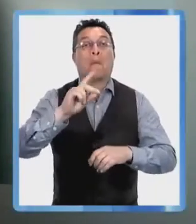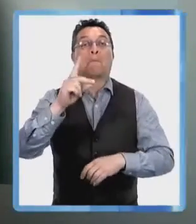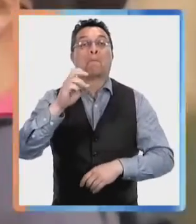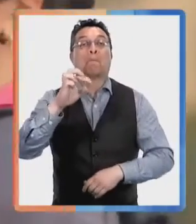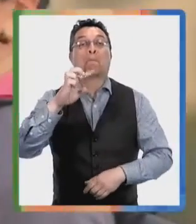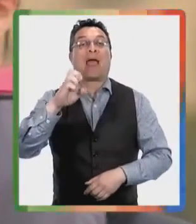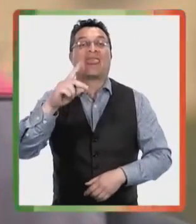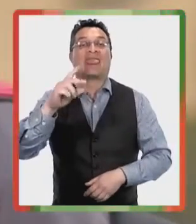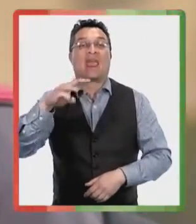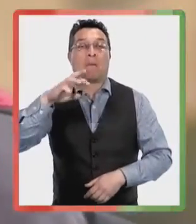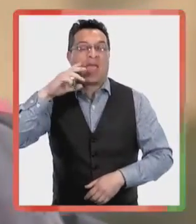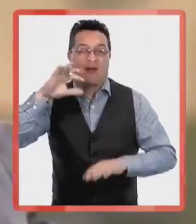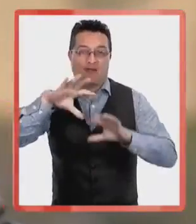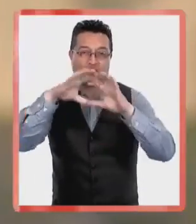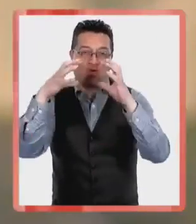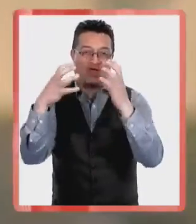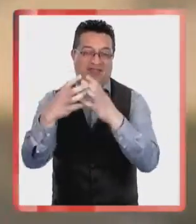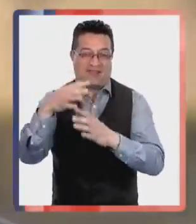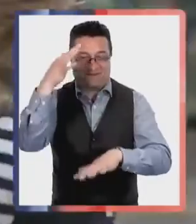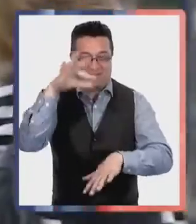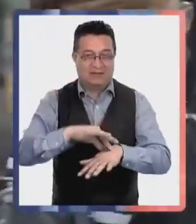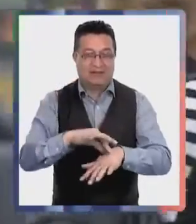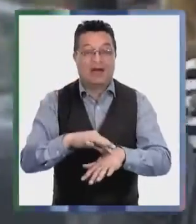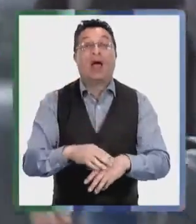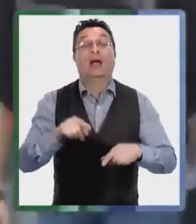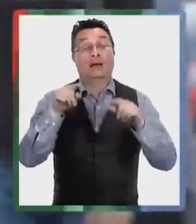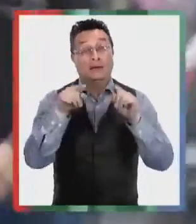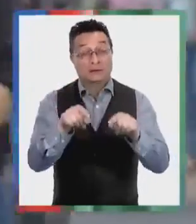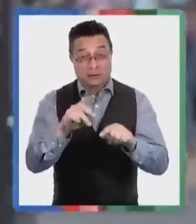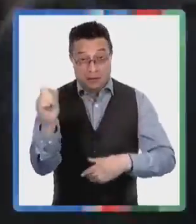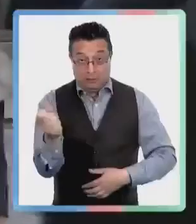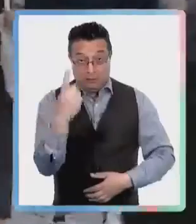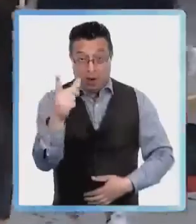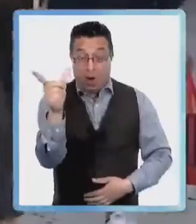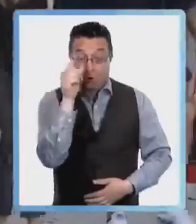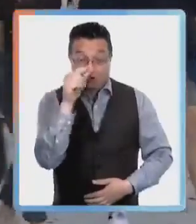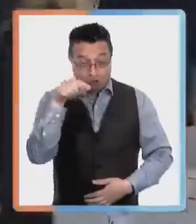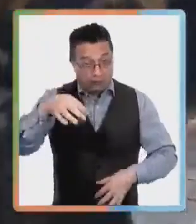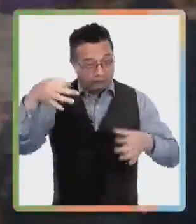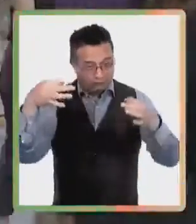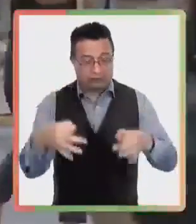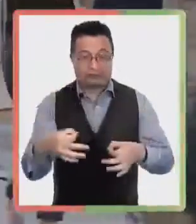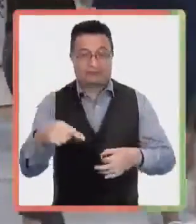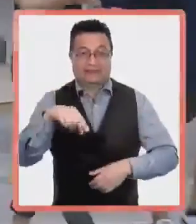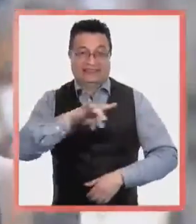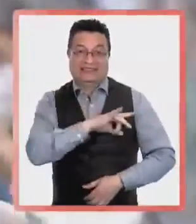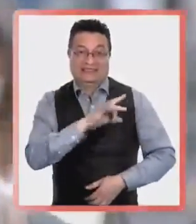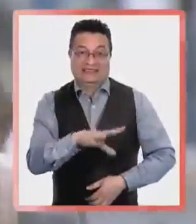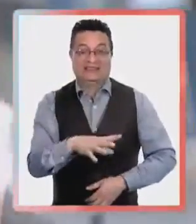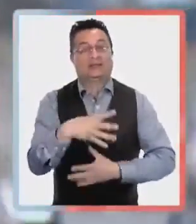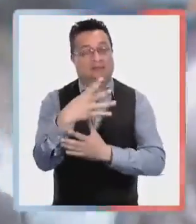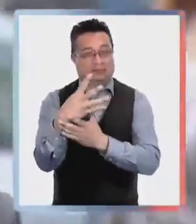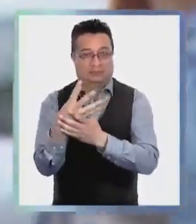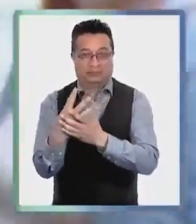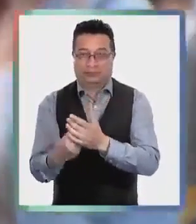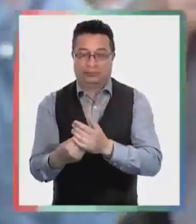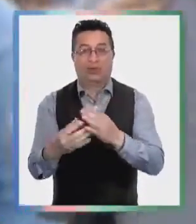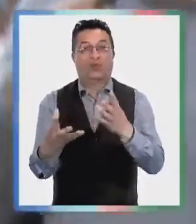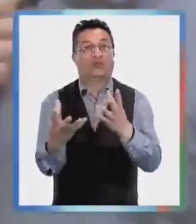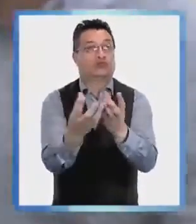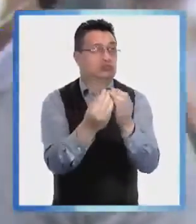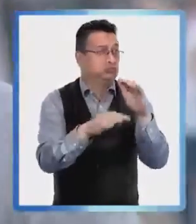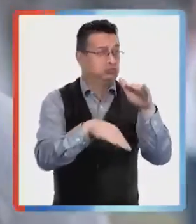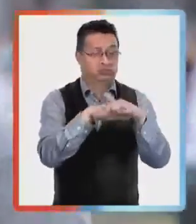pandemia. Lo que sí se sabe con certeza es que a partir del 1 de octubre en nuestro país se eliminarán las restricciones